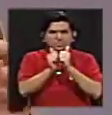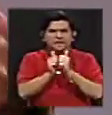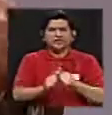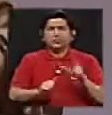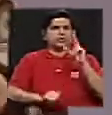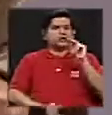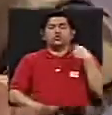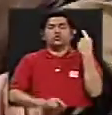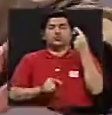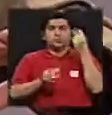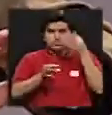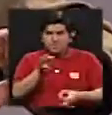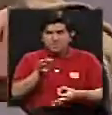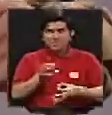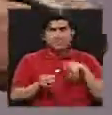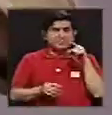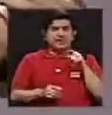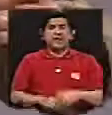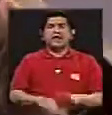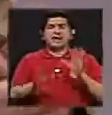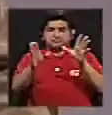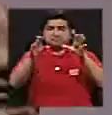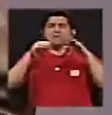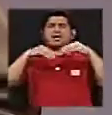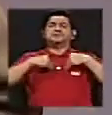Sino que simplemente él entra y toma